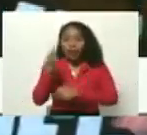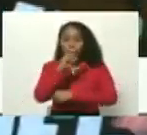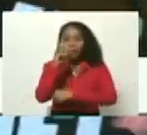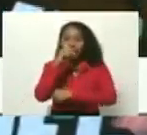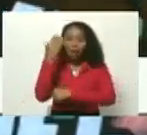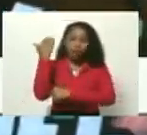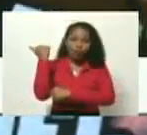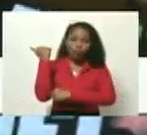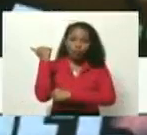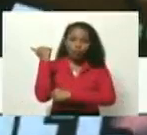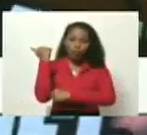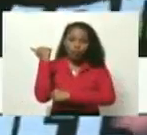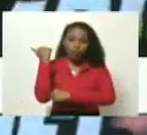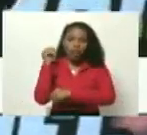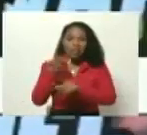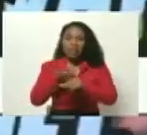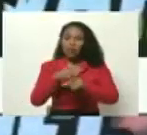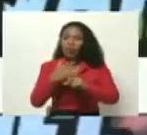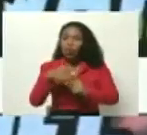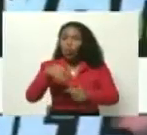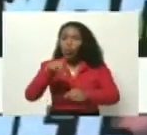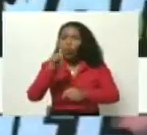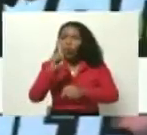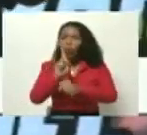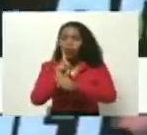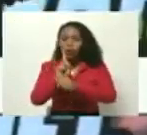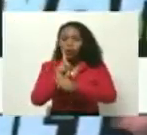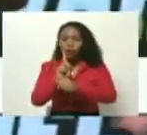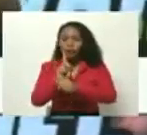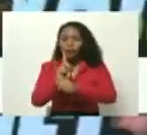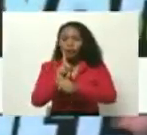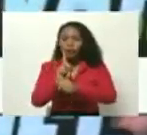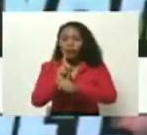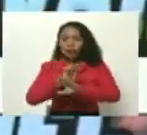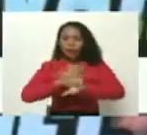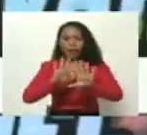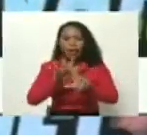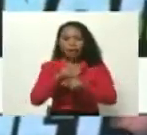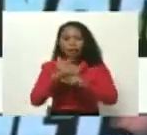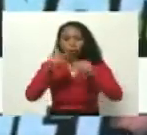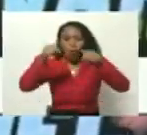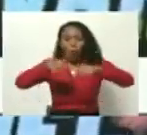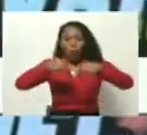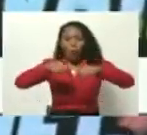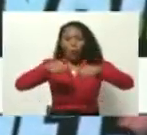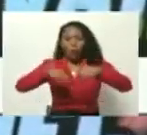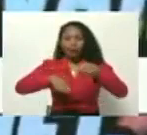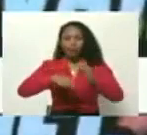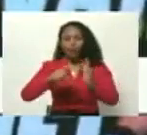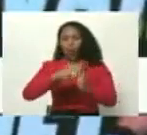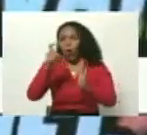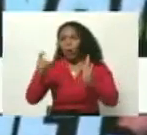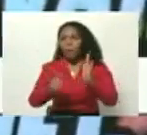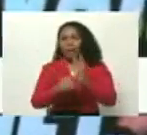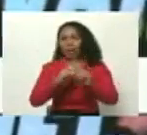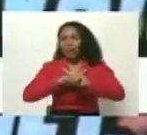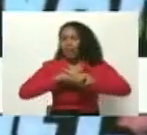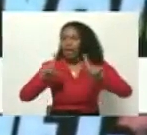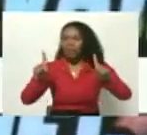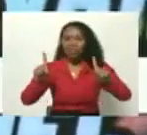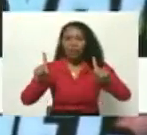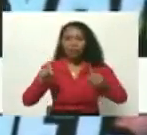años, una situación unipolar, ya la situación hoy es completamente distinta.